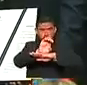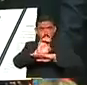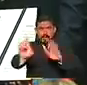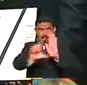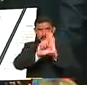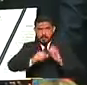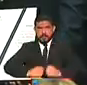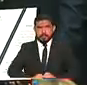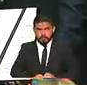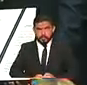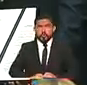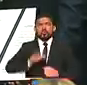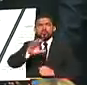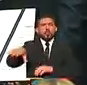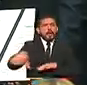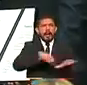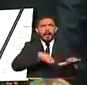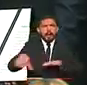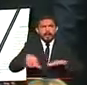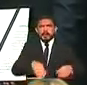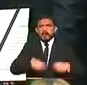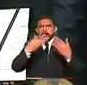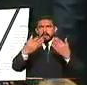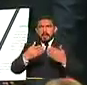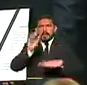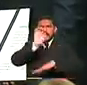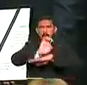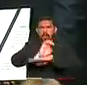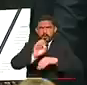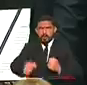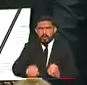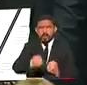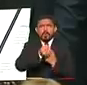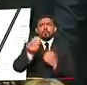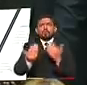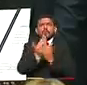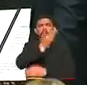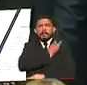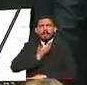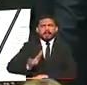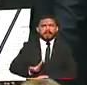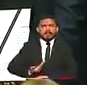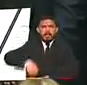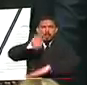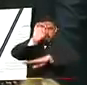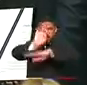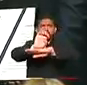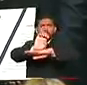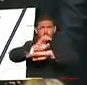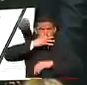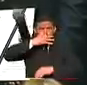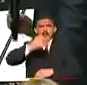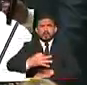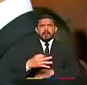ley en el desempeño del mandato conferido por el pueblo ecuatoriano como presidente constitucional de la República del